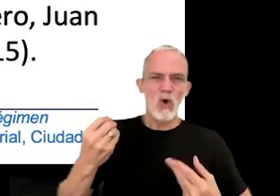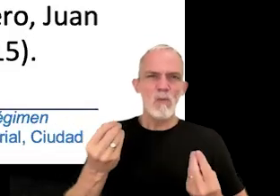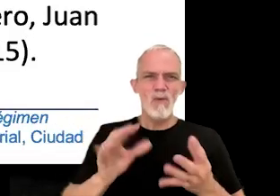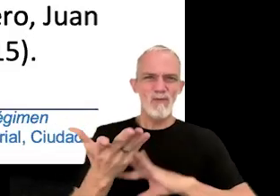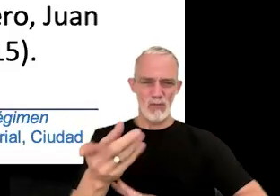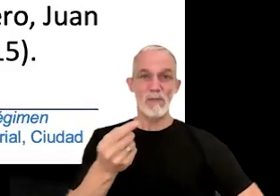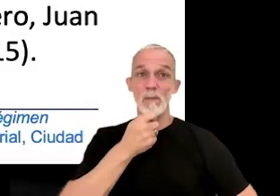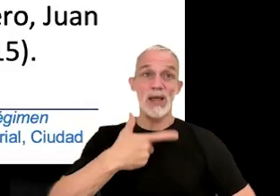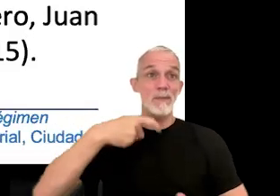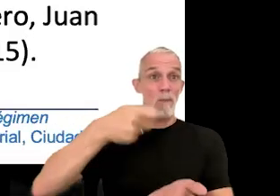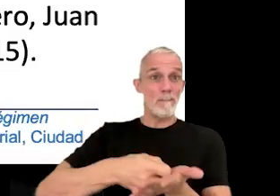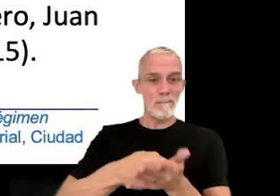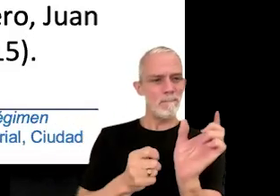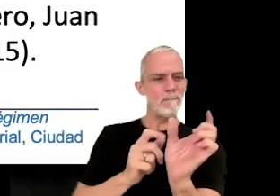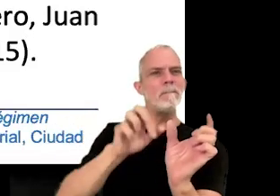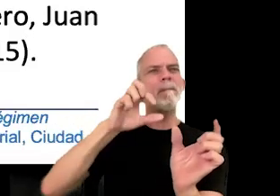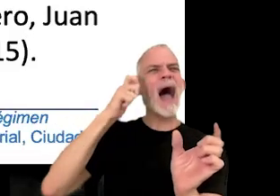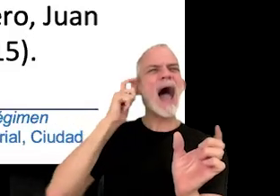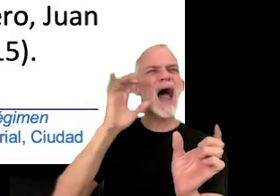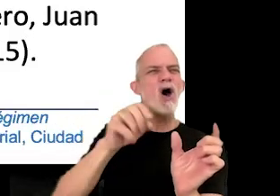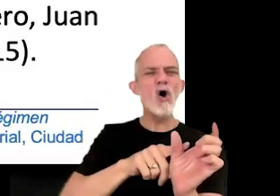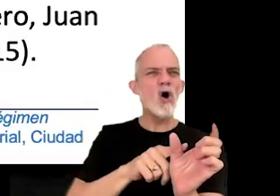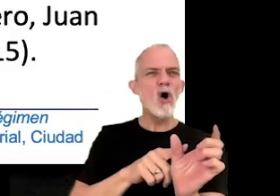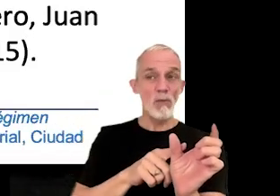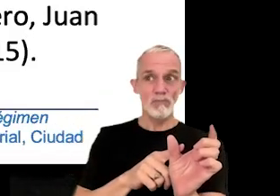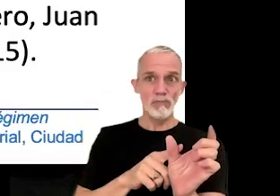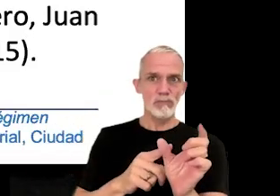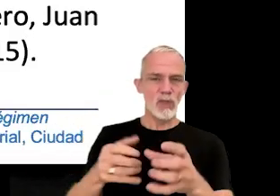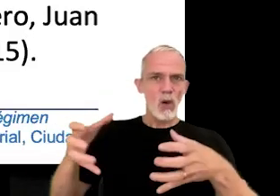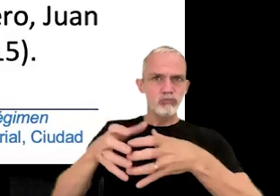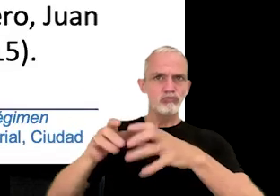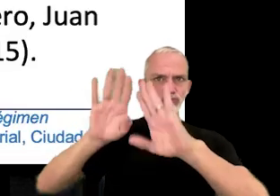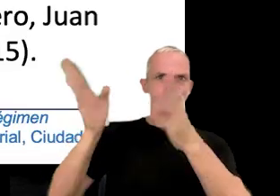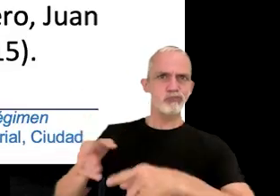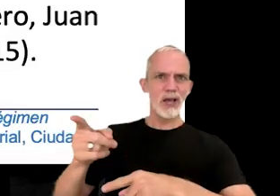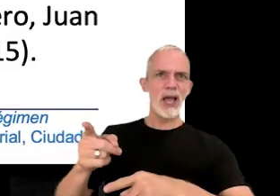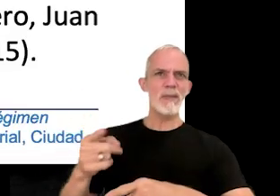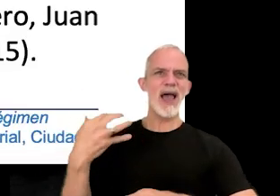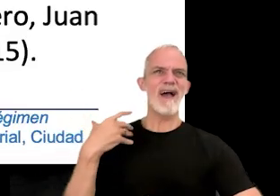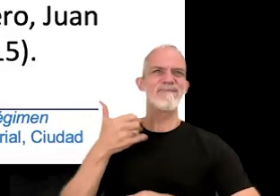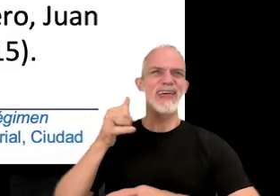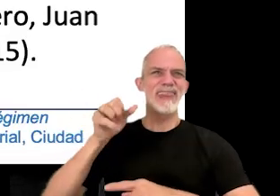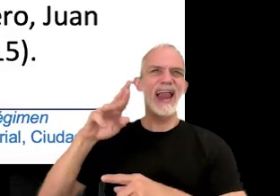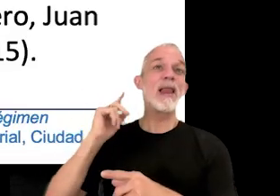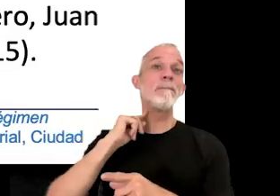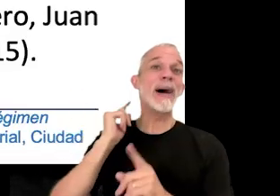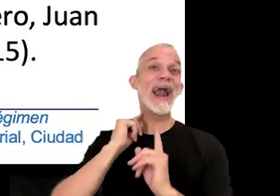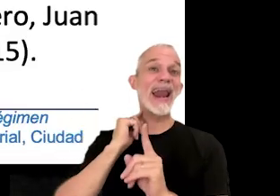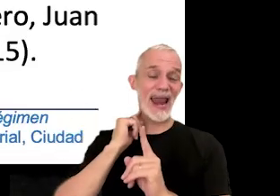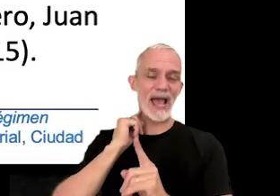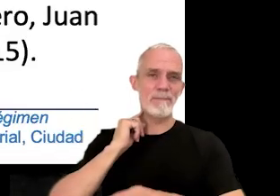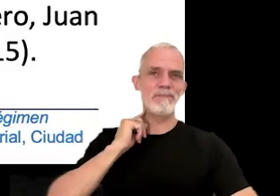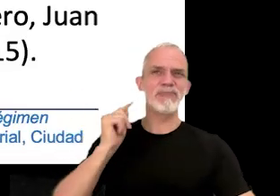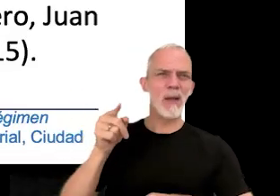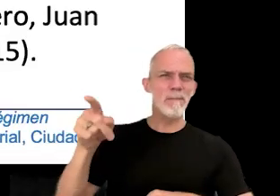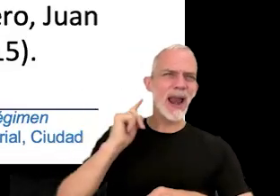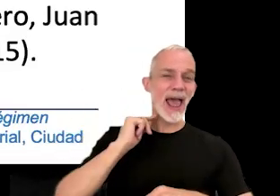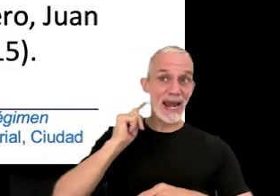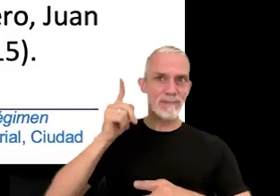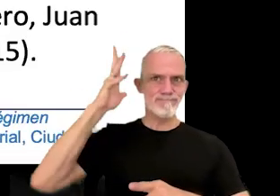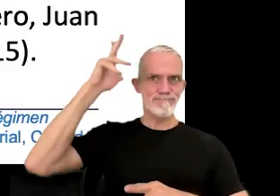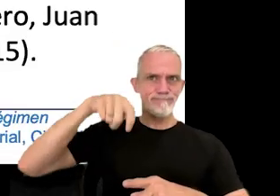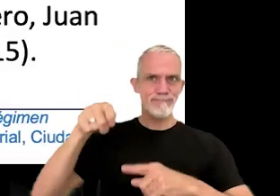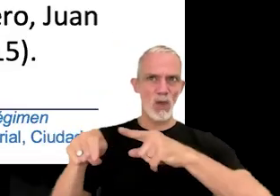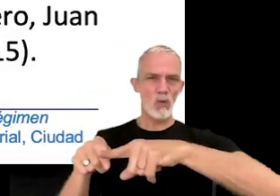ejemplo, el pago en sentido estricto lo tenía la Cámara Federal de Panamá, Paraná, perdón, en este fallo,